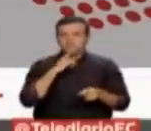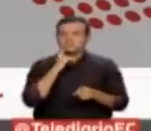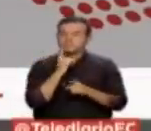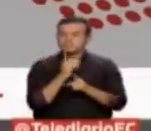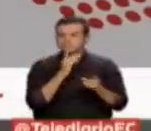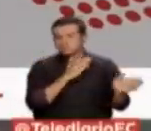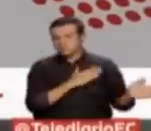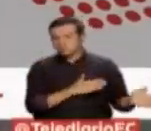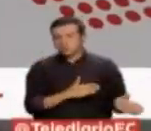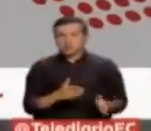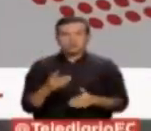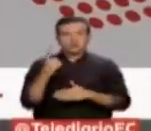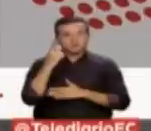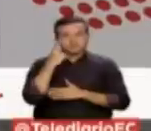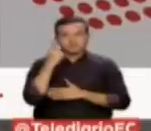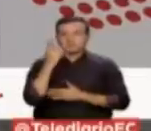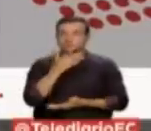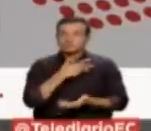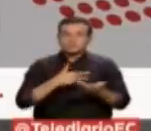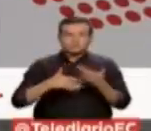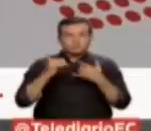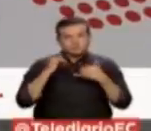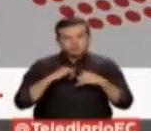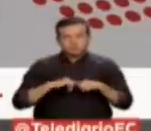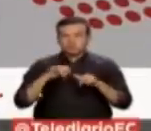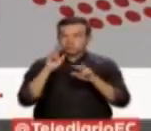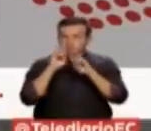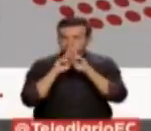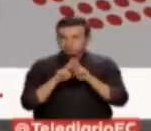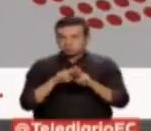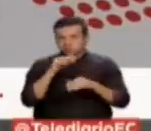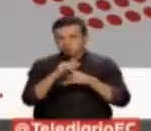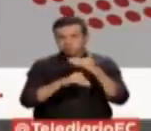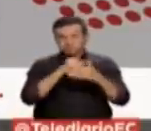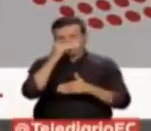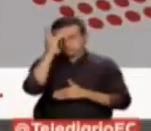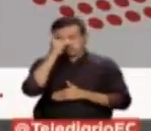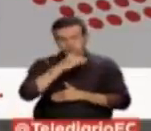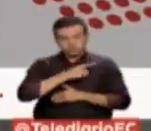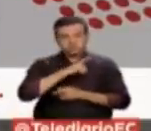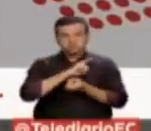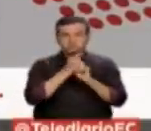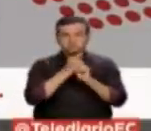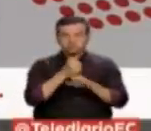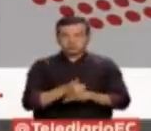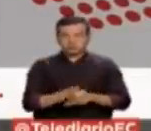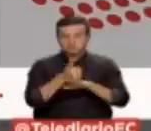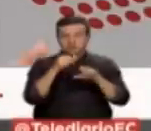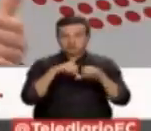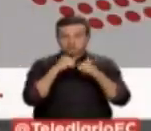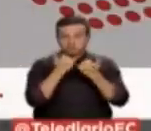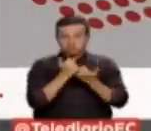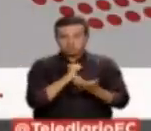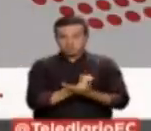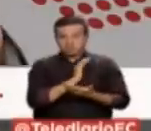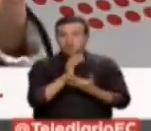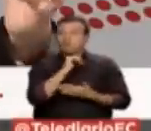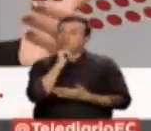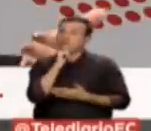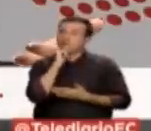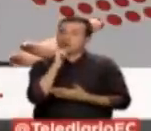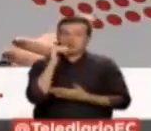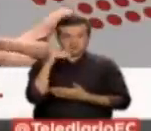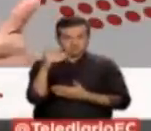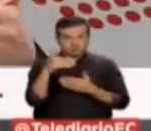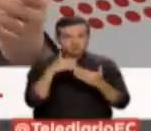y vamos por supuesto puesto a seguir de cerca los procesos de decisión sobre el cambio de autoridades en la asamblea todavía nos separan